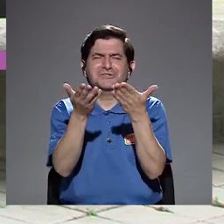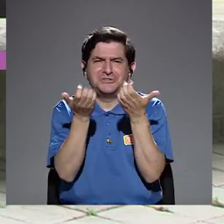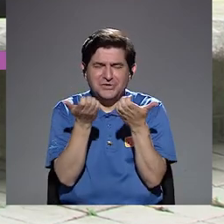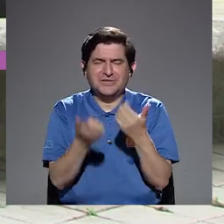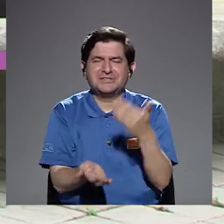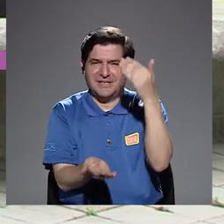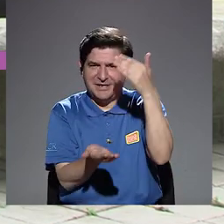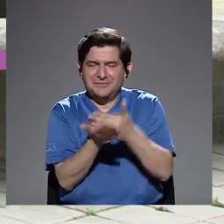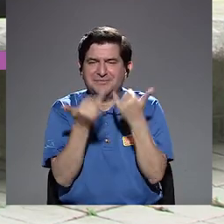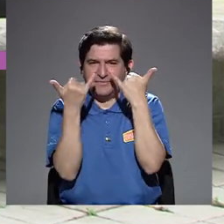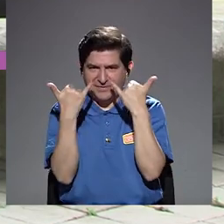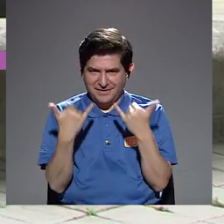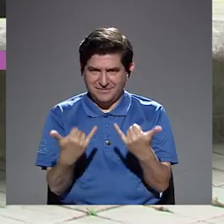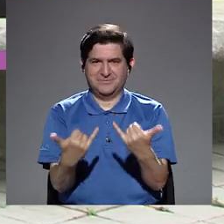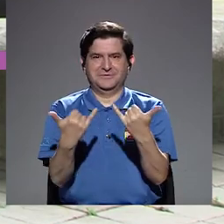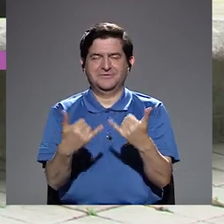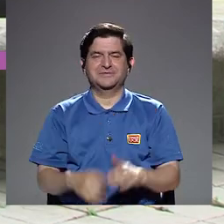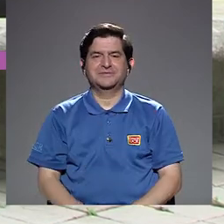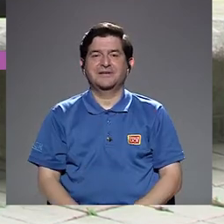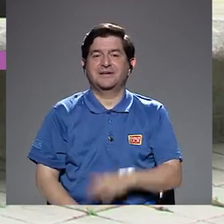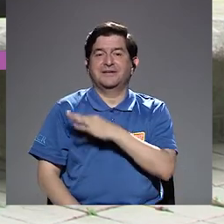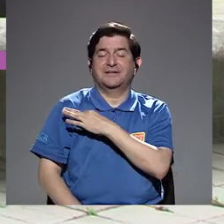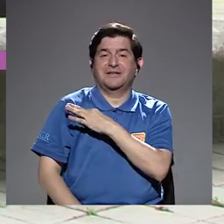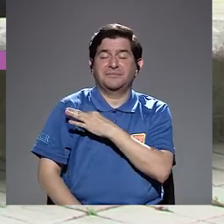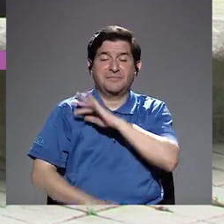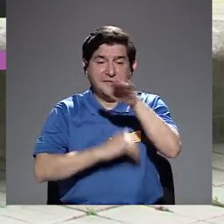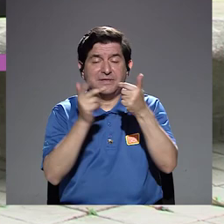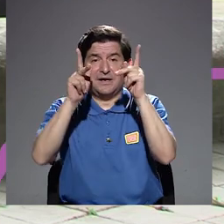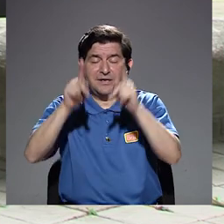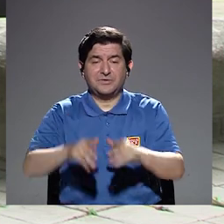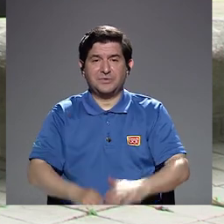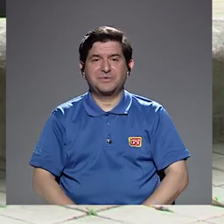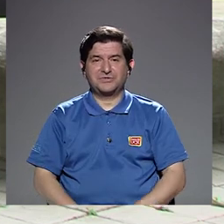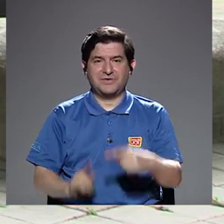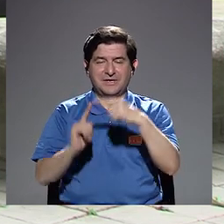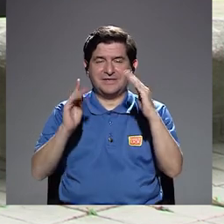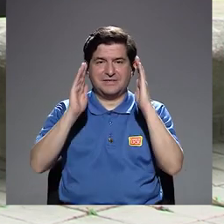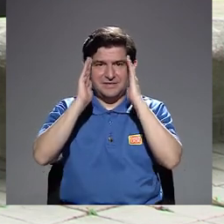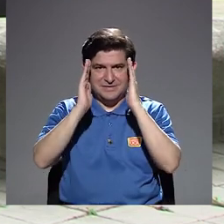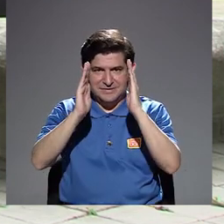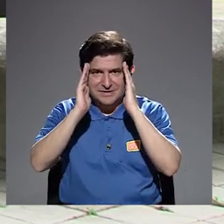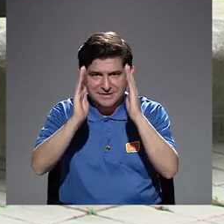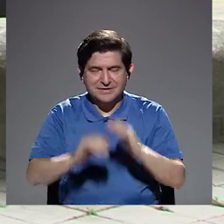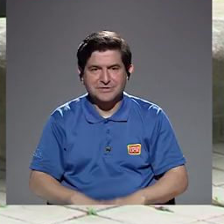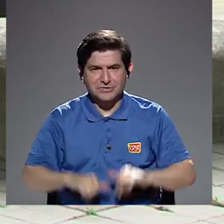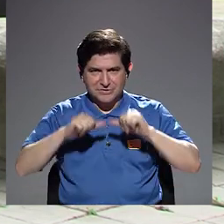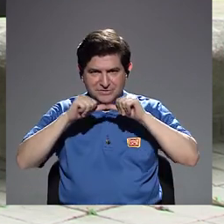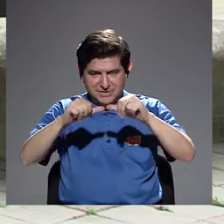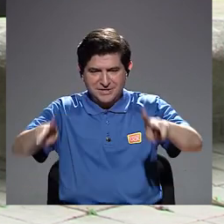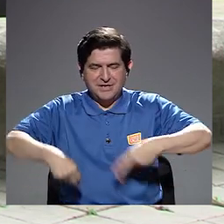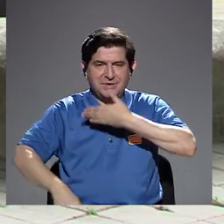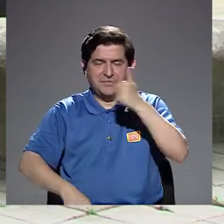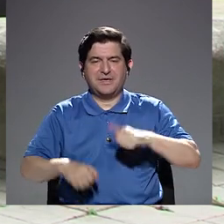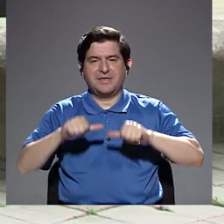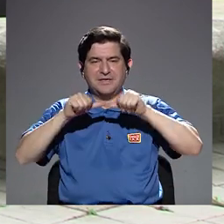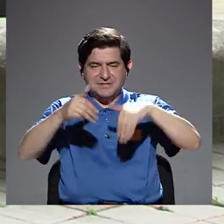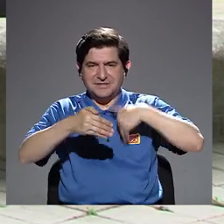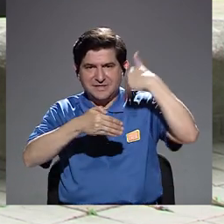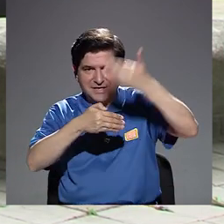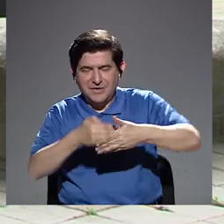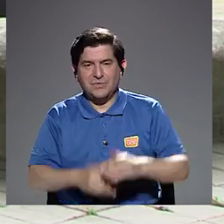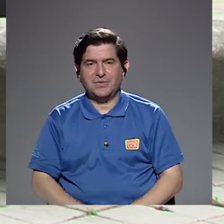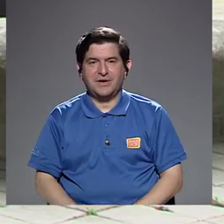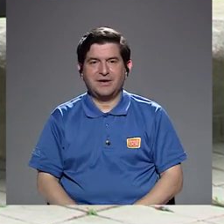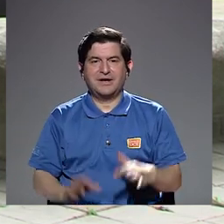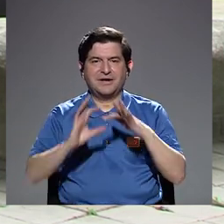entonces que hagamos una pausa en este momento. Lo vamos a invitar a todas las personas que nos están viendo en este momento que continúen con más de Vivir Mejor, y ya regresamos